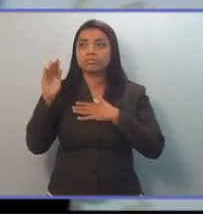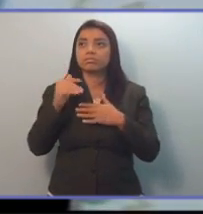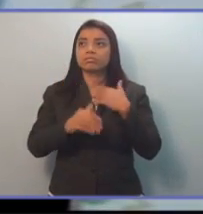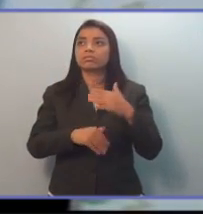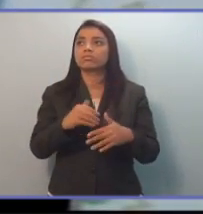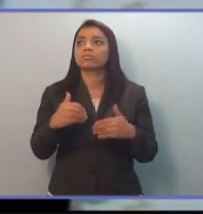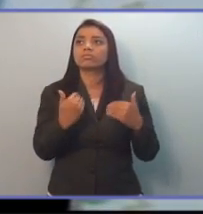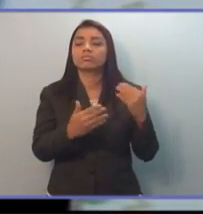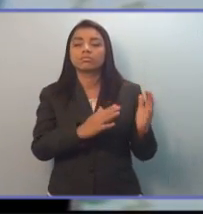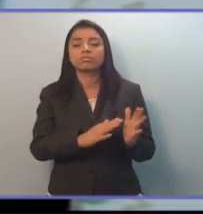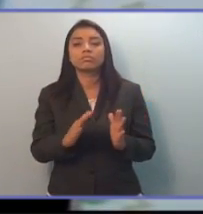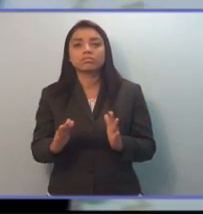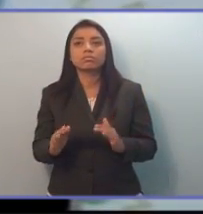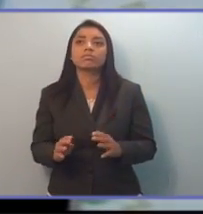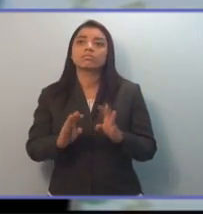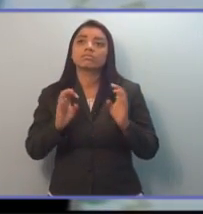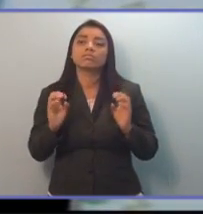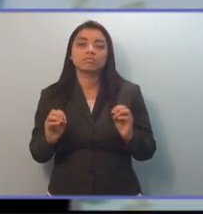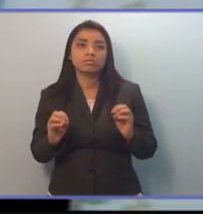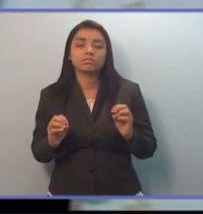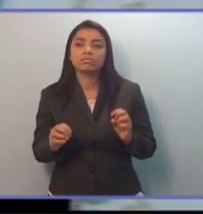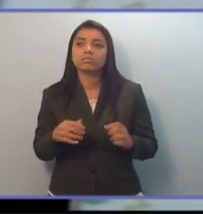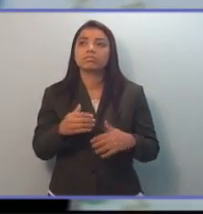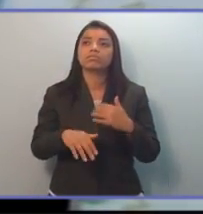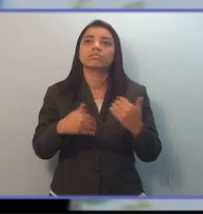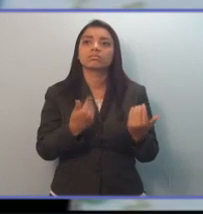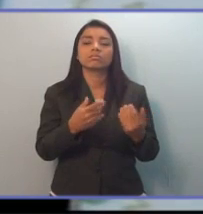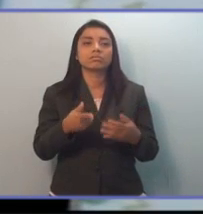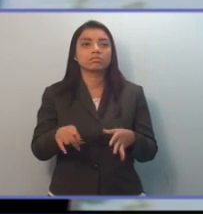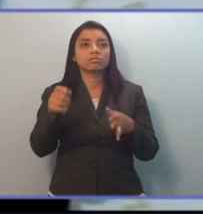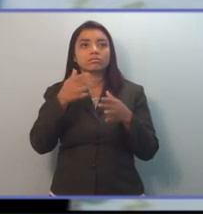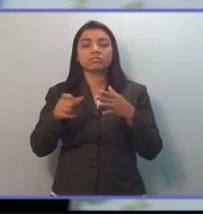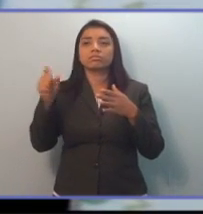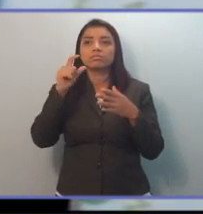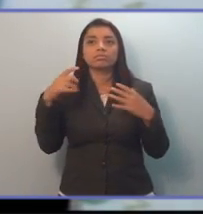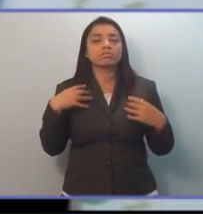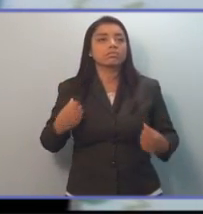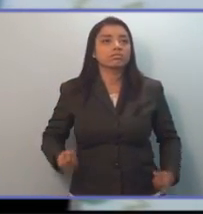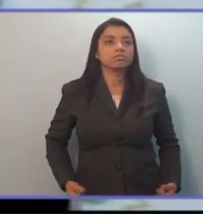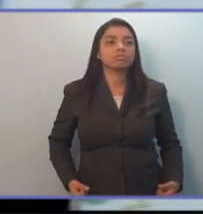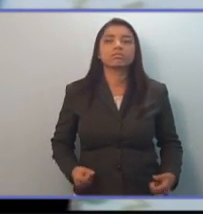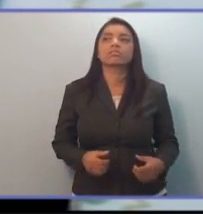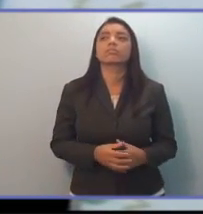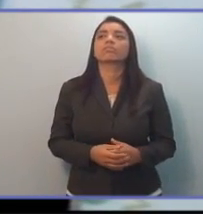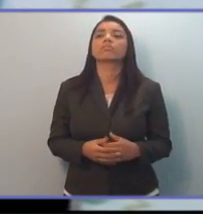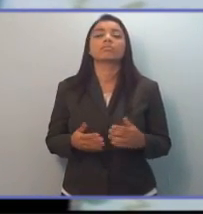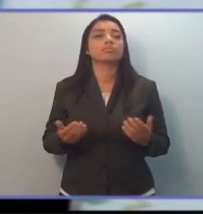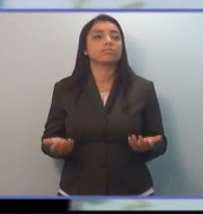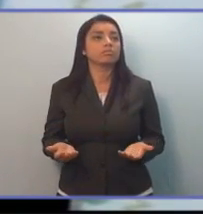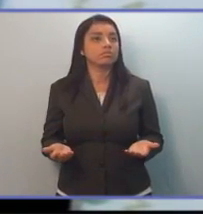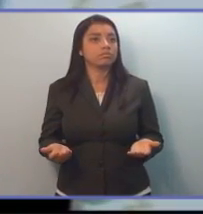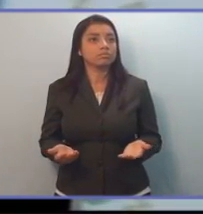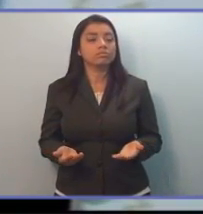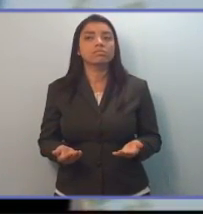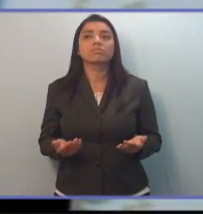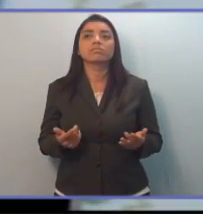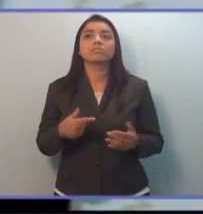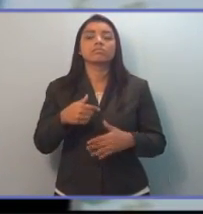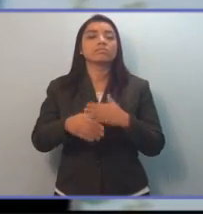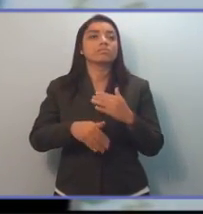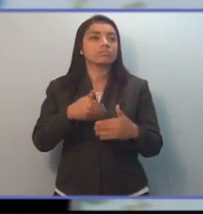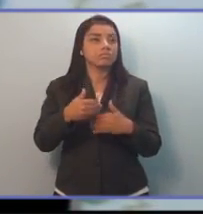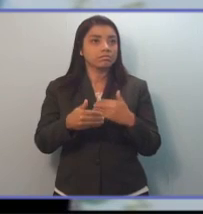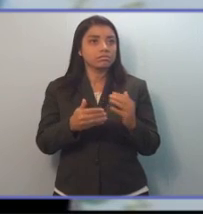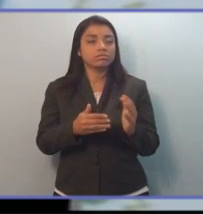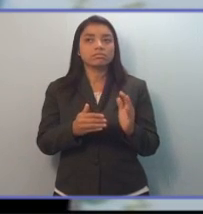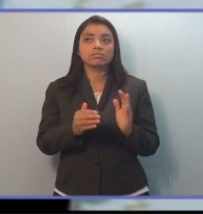esfera de atribuciones, o no invadir las atribuciones de los demás órganos del Estado. Entonces, en la medida en que se